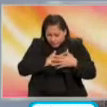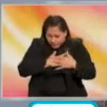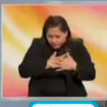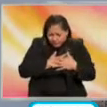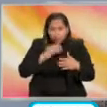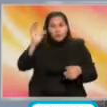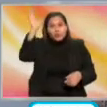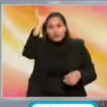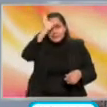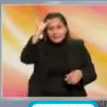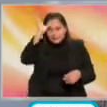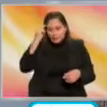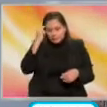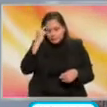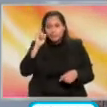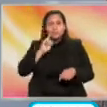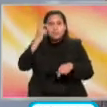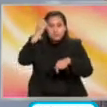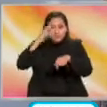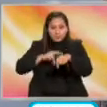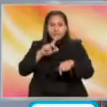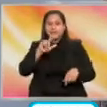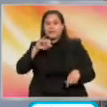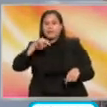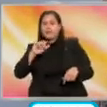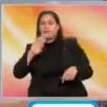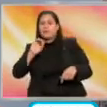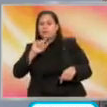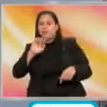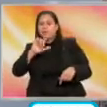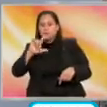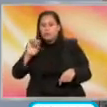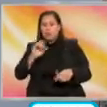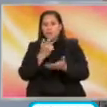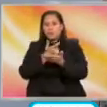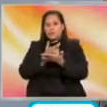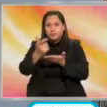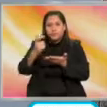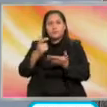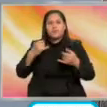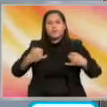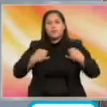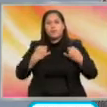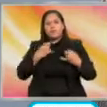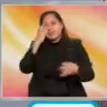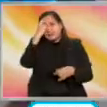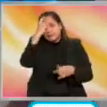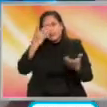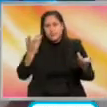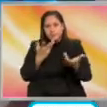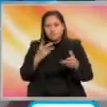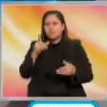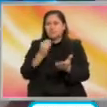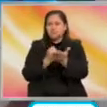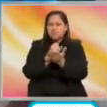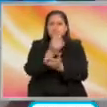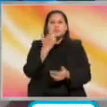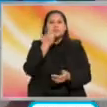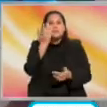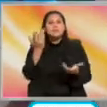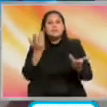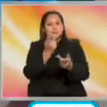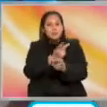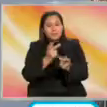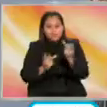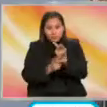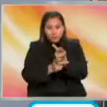todos. Principalmente a nuestra directora, Gina Botello. Ella recibió la beca del FONCA Jóvenes Creadores y entonces decidió que quería hacer un proyecto